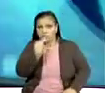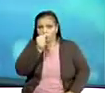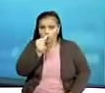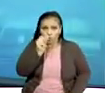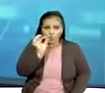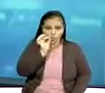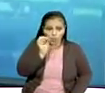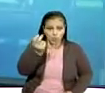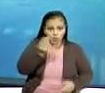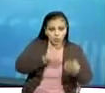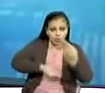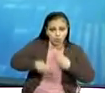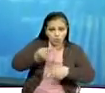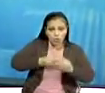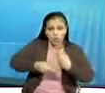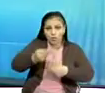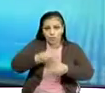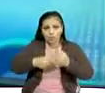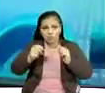o llevándole